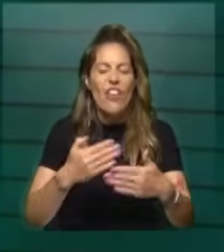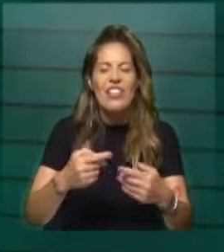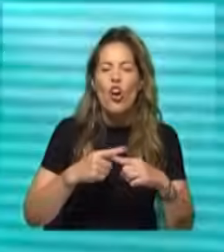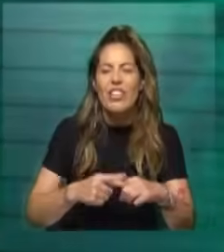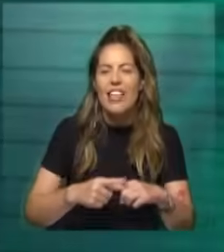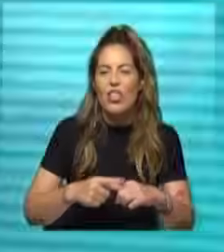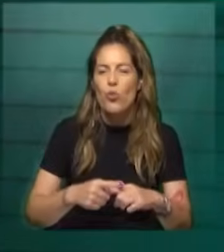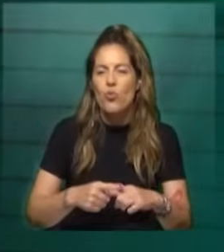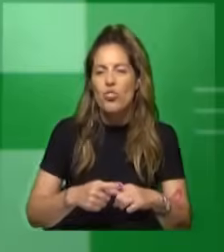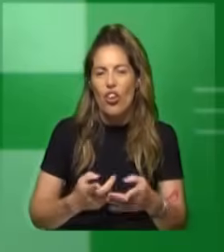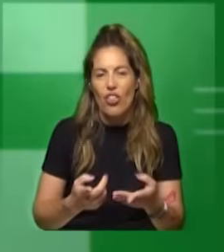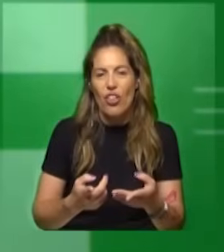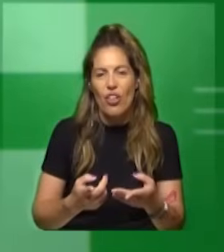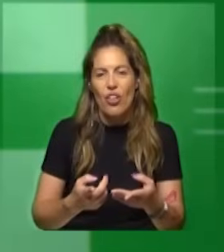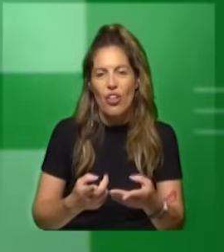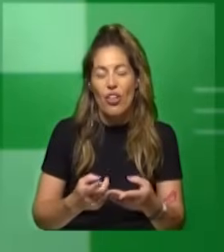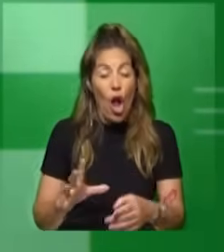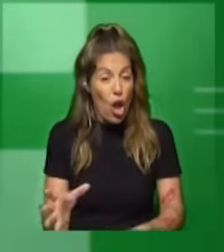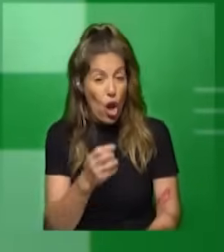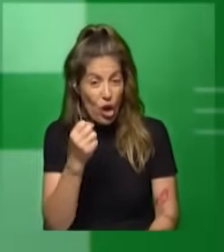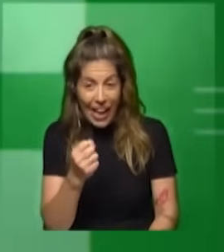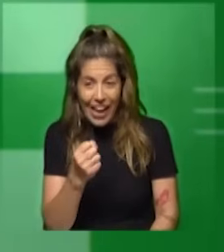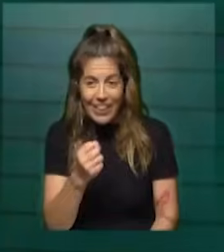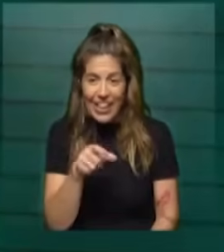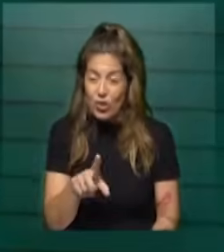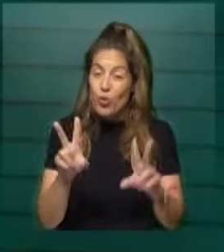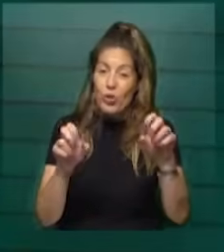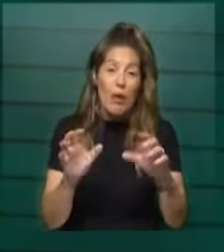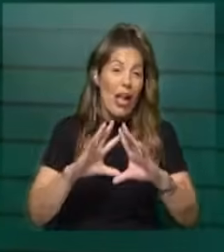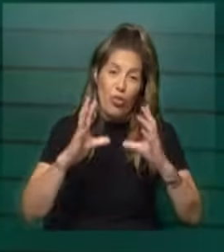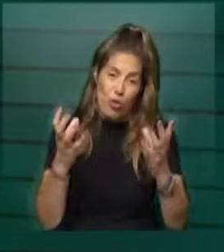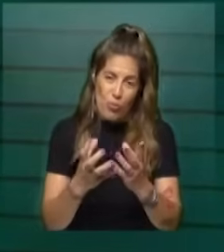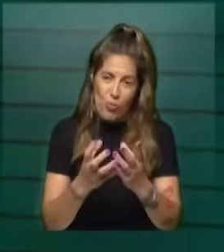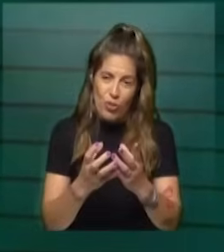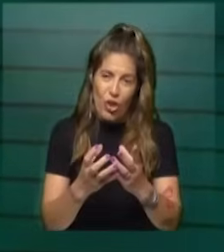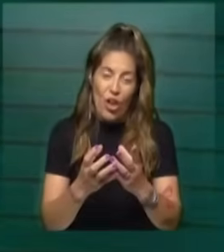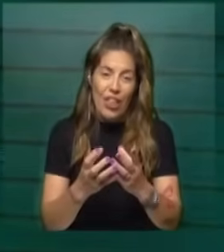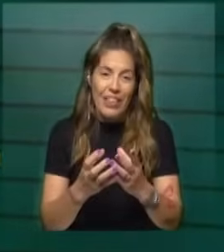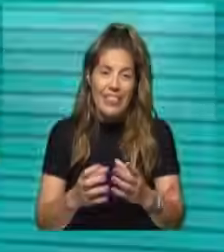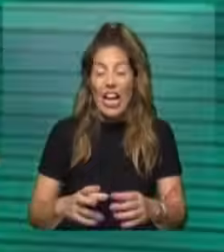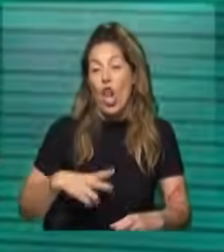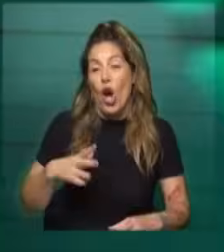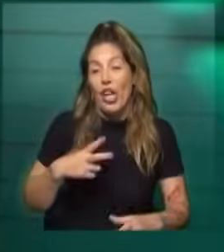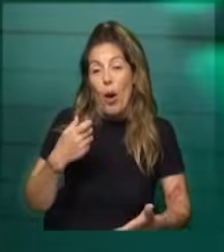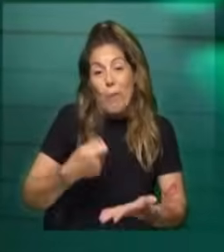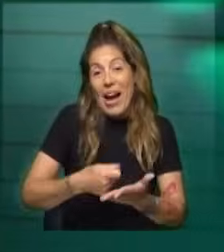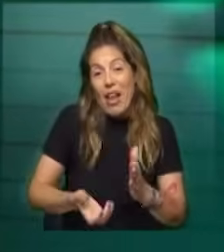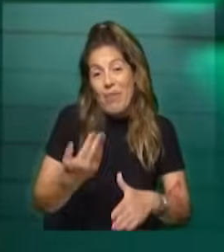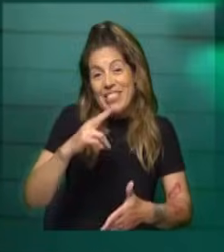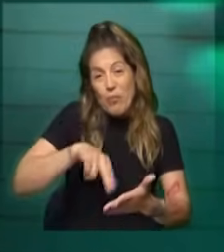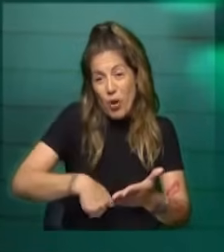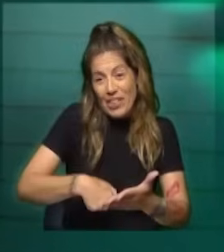discusión? Es decir, lograr un... Ese es un tema de todo el mundo, ¿no? Tratar de que los ricos paguen más impuestos y eso